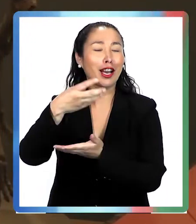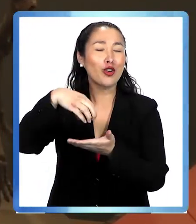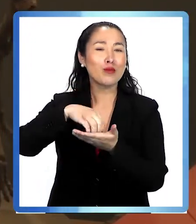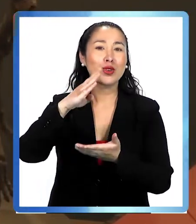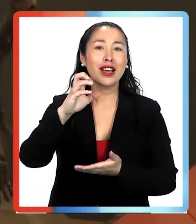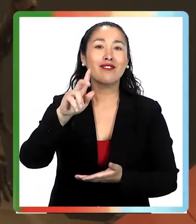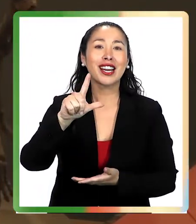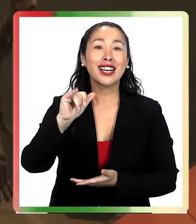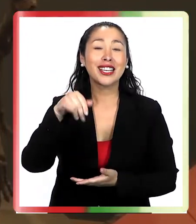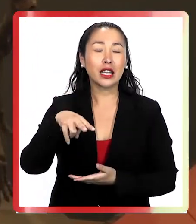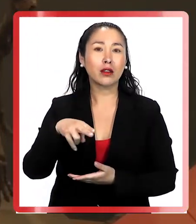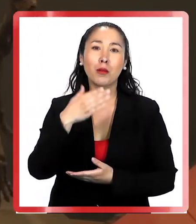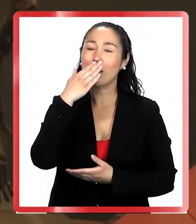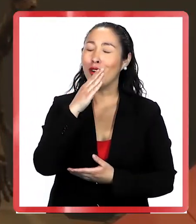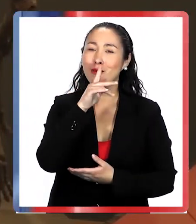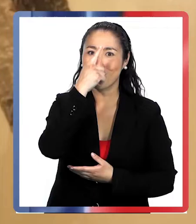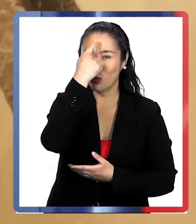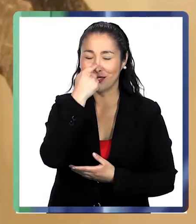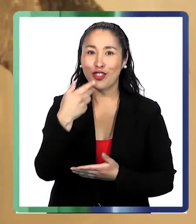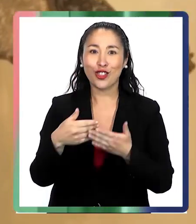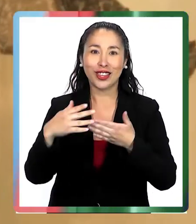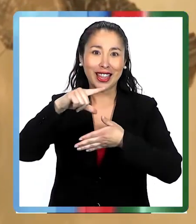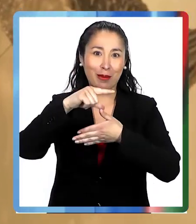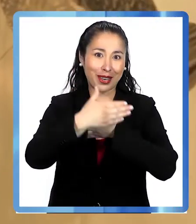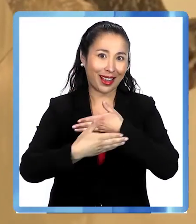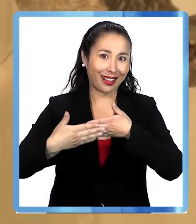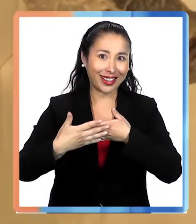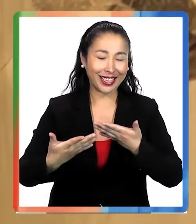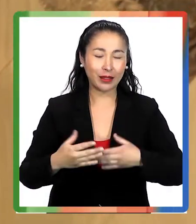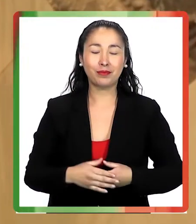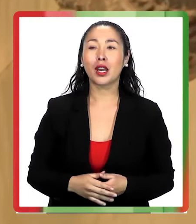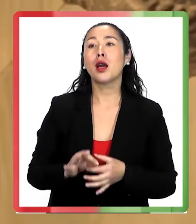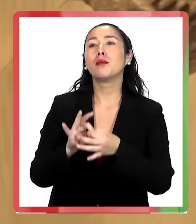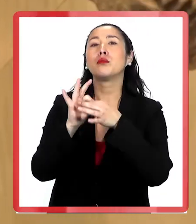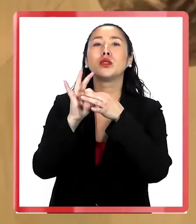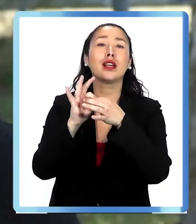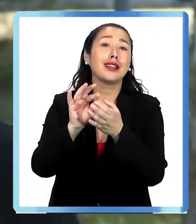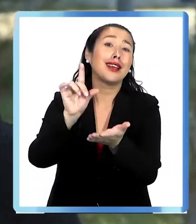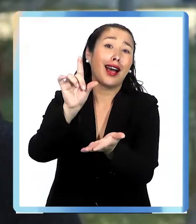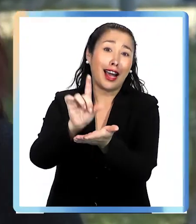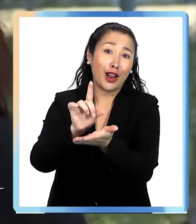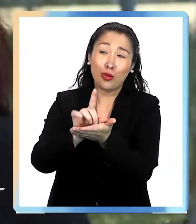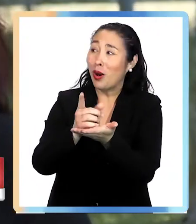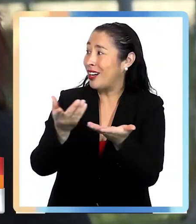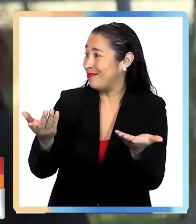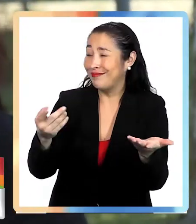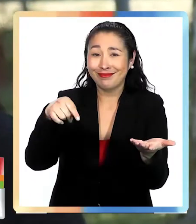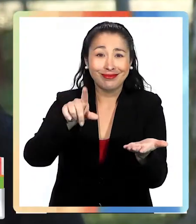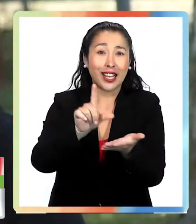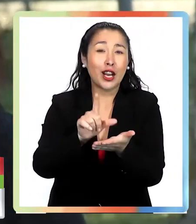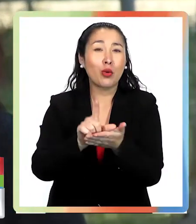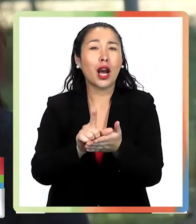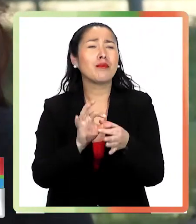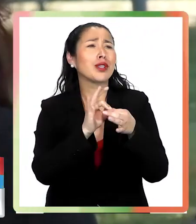como el mejor museo nuevo en América Latina. Gracias a, bueno, primero que todo al hermoso lugar donde estamos